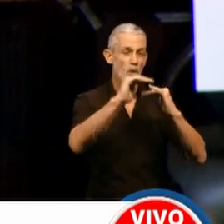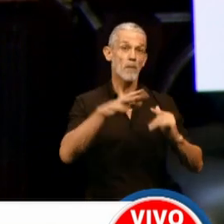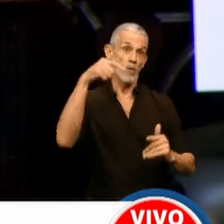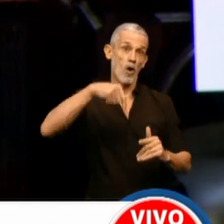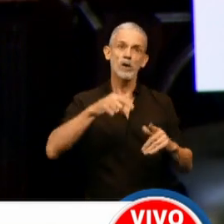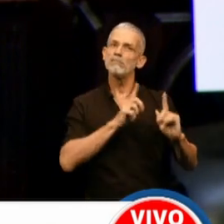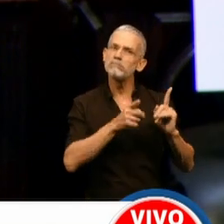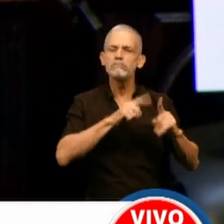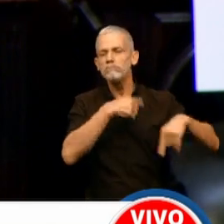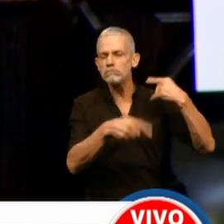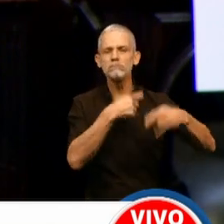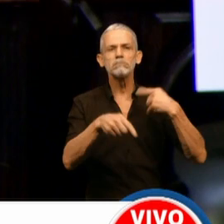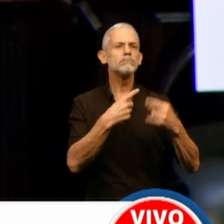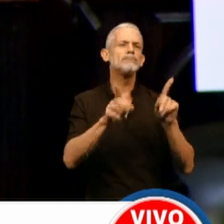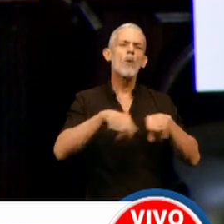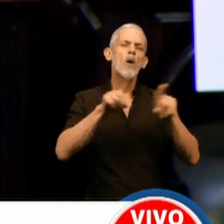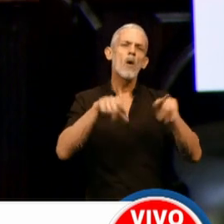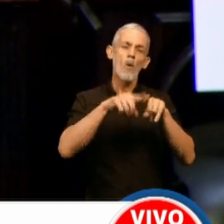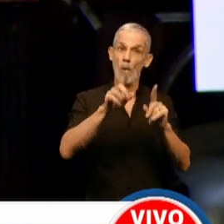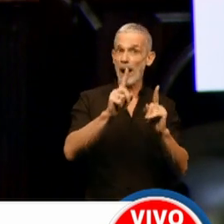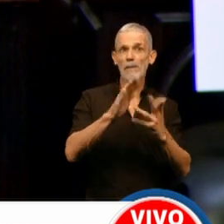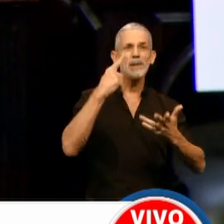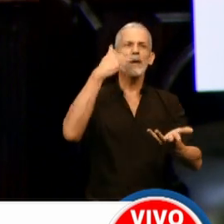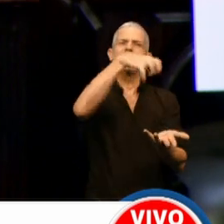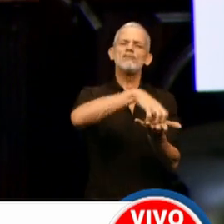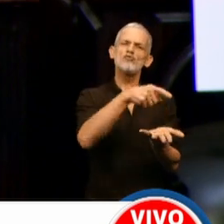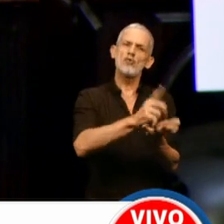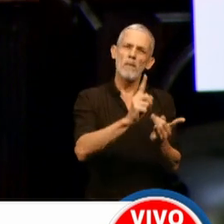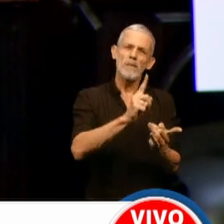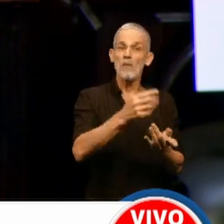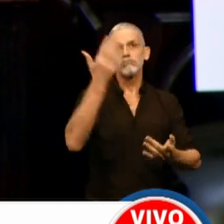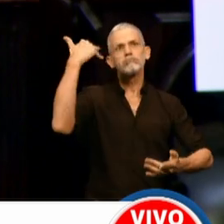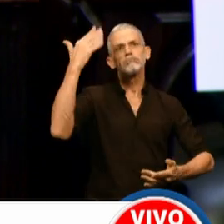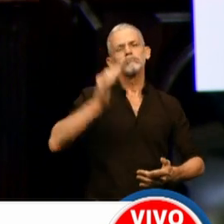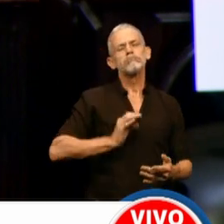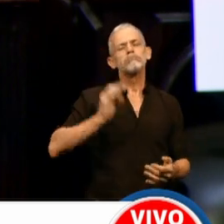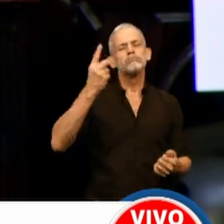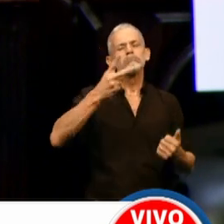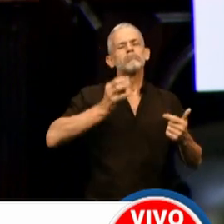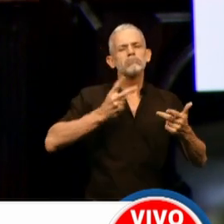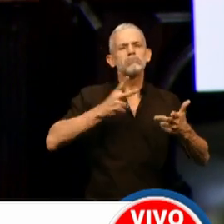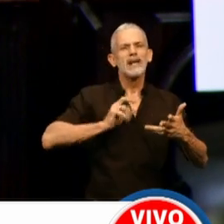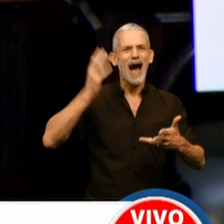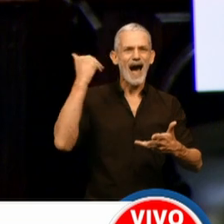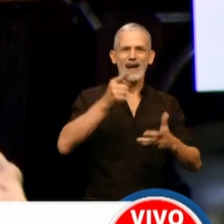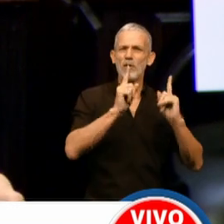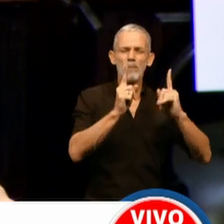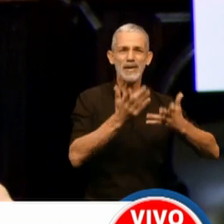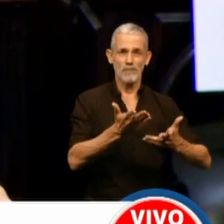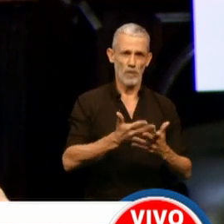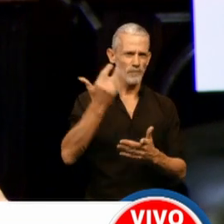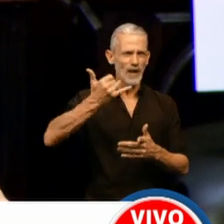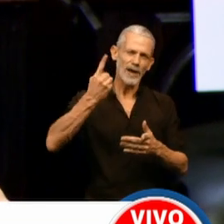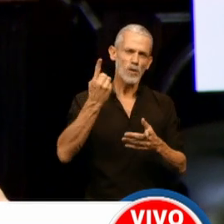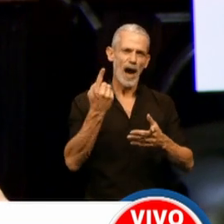siguen siendo la misma institución que hace muchos siglos atrás siguen siendo miren hay una